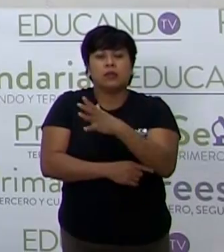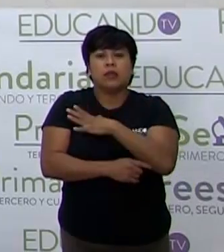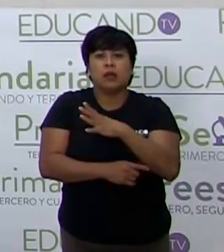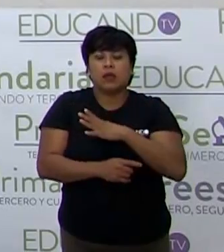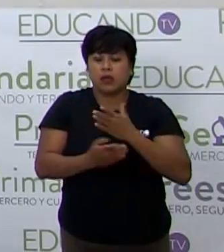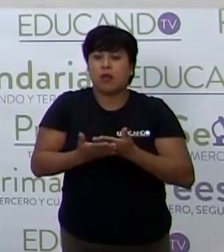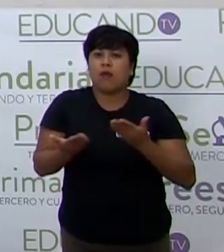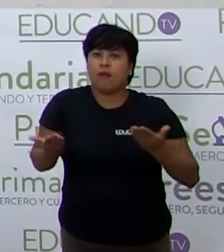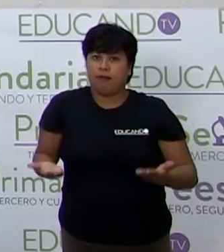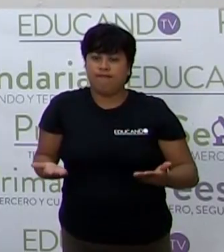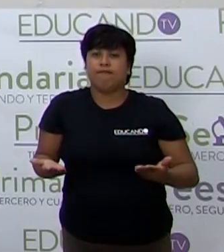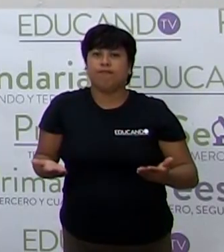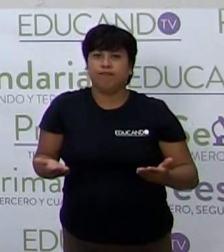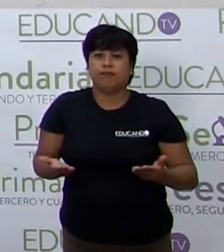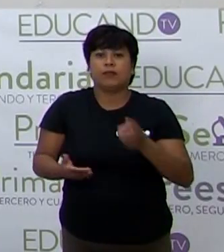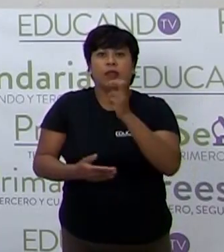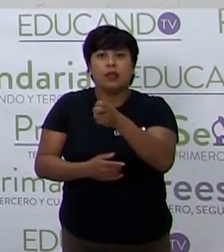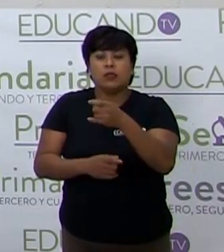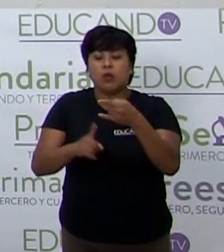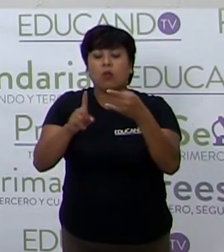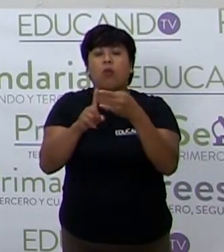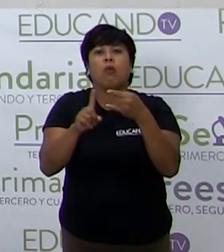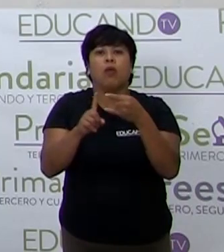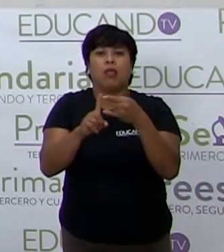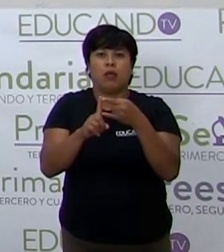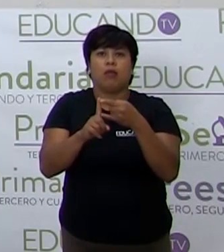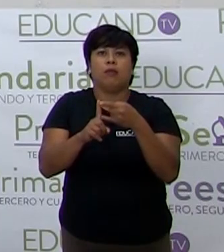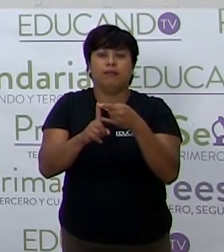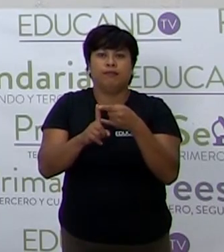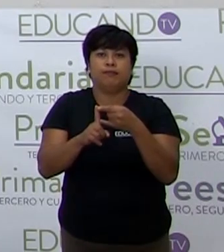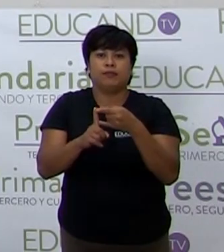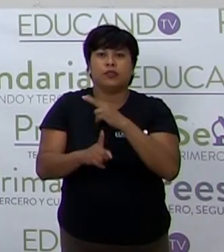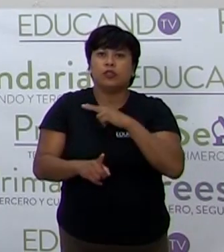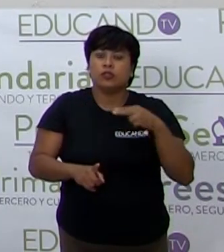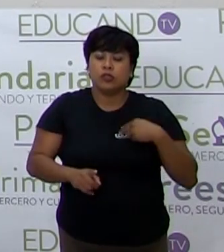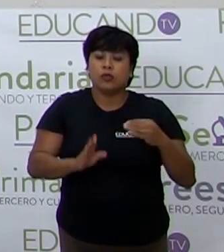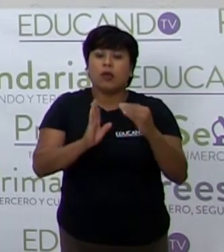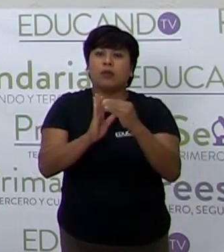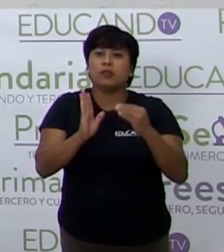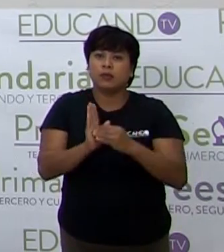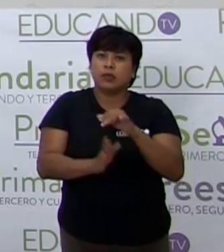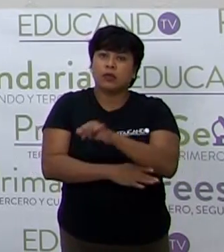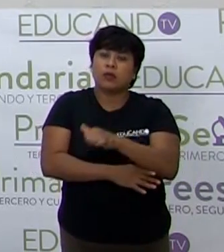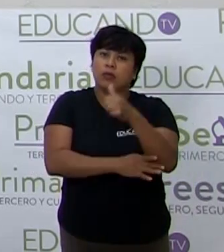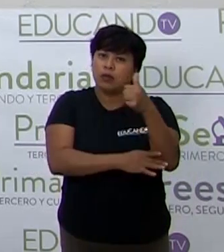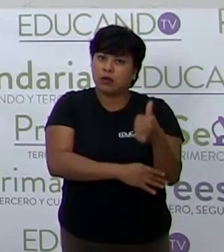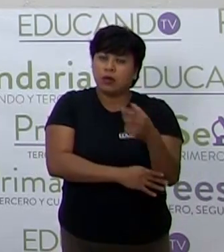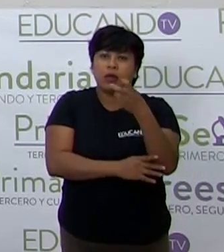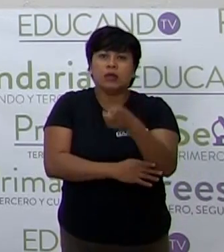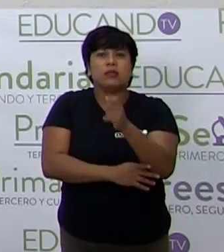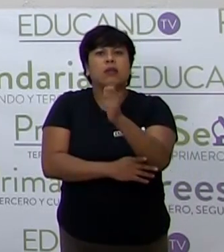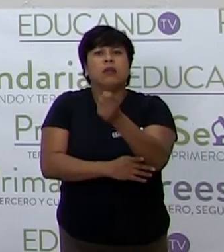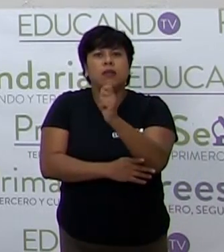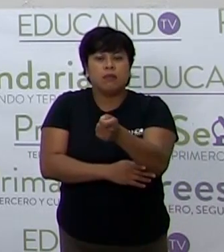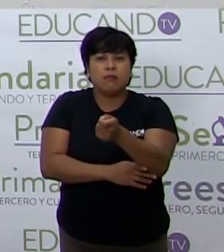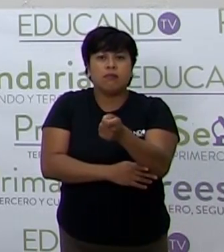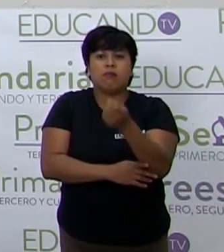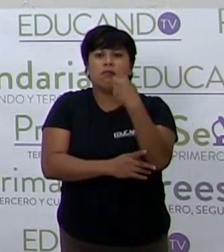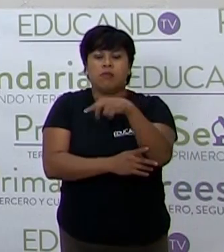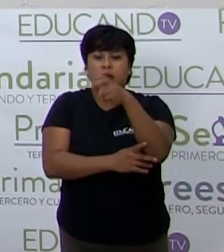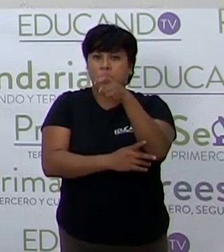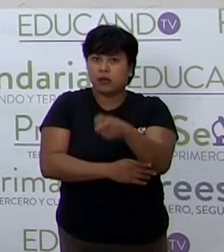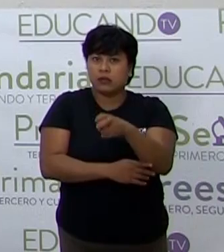parte de acá. Es un cuadrado. Vamos a poner otra figura también que corresponde a